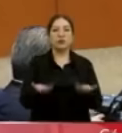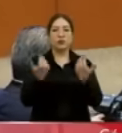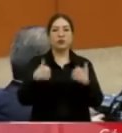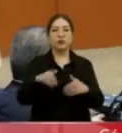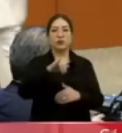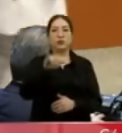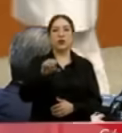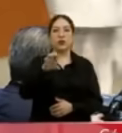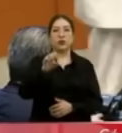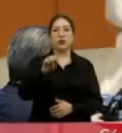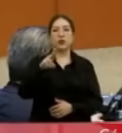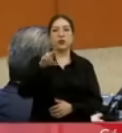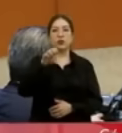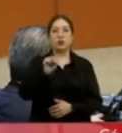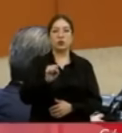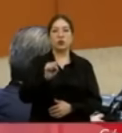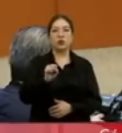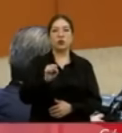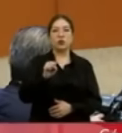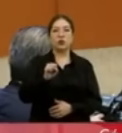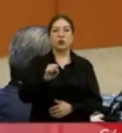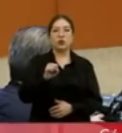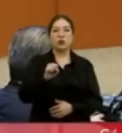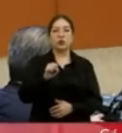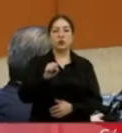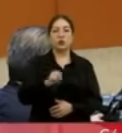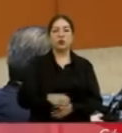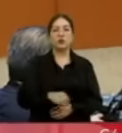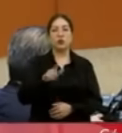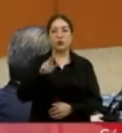García Trasviña Waldenrath.